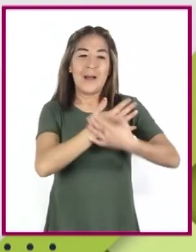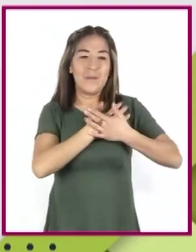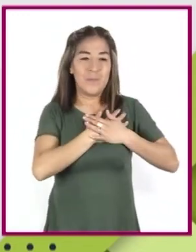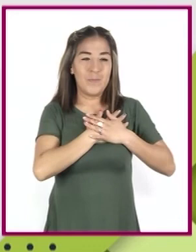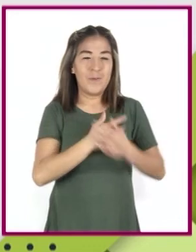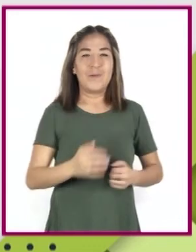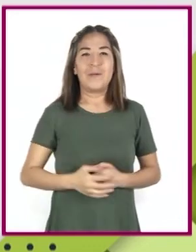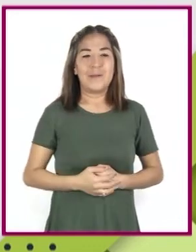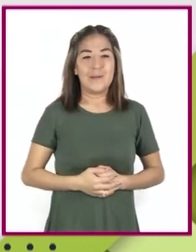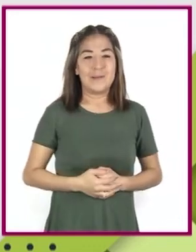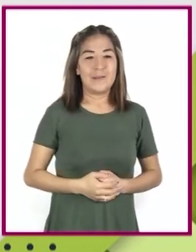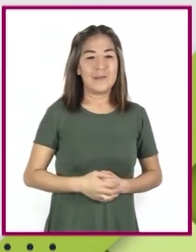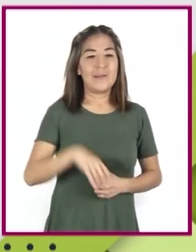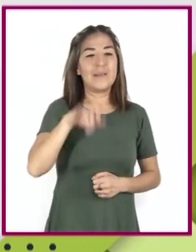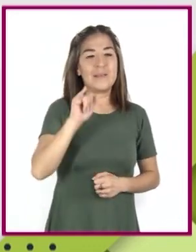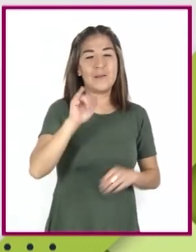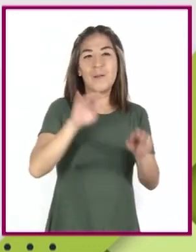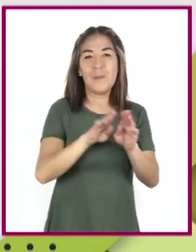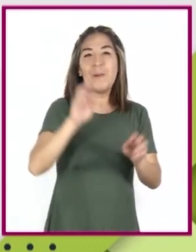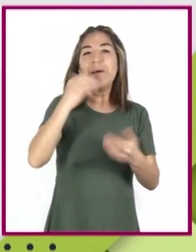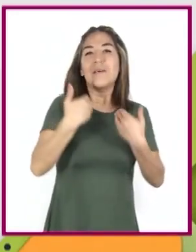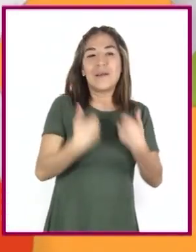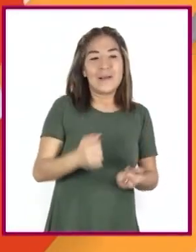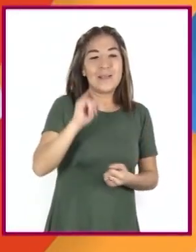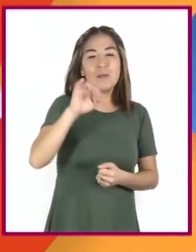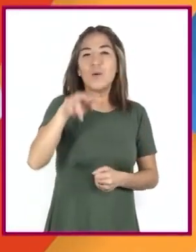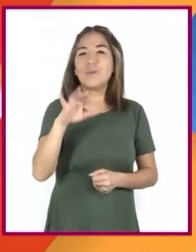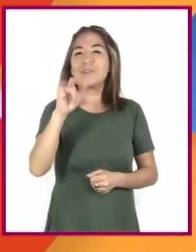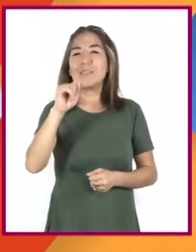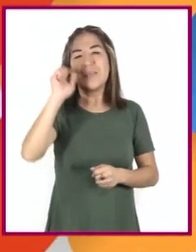inconsciente, iluso, ¿sí o no?